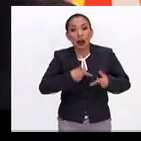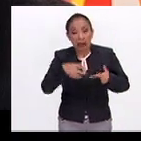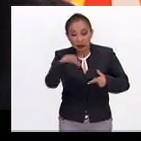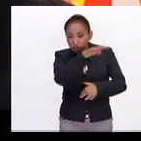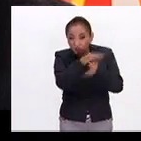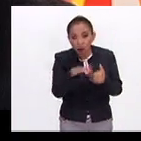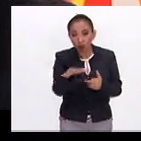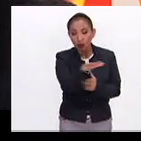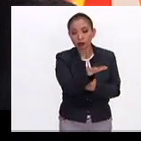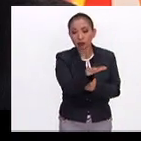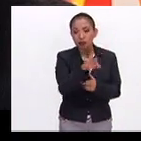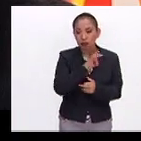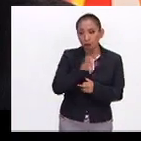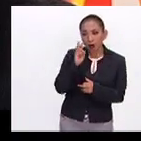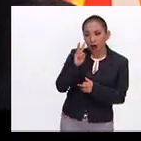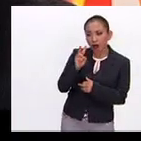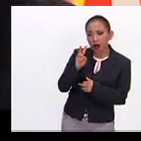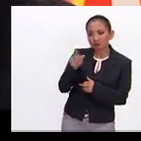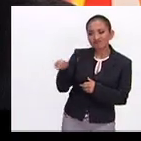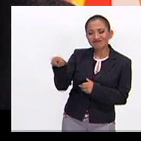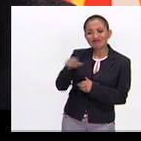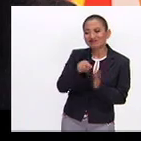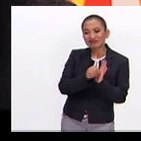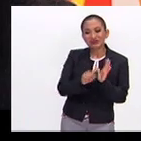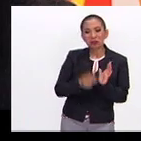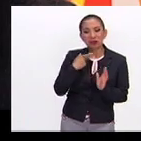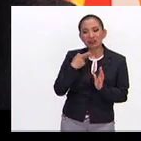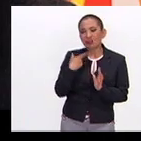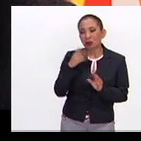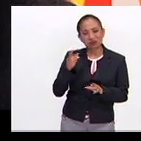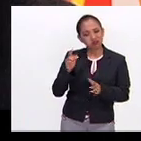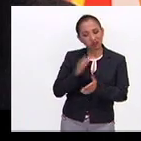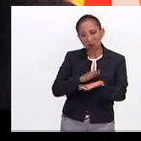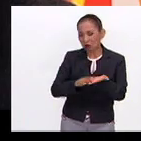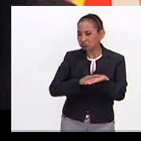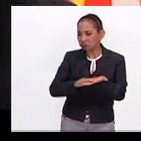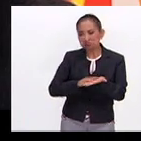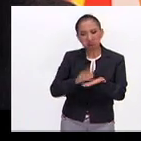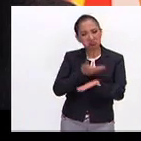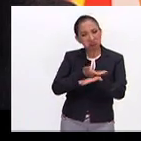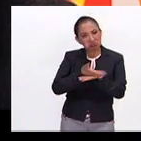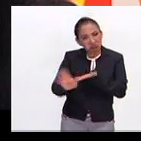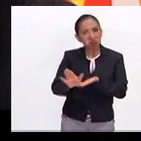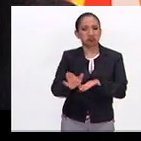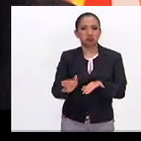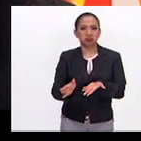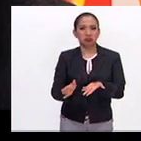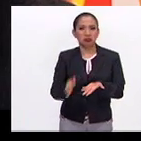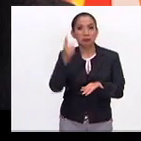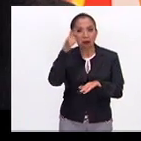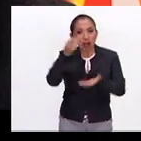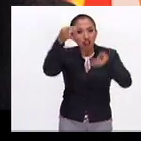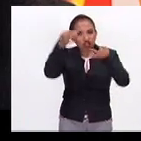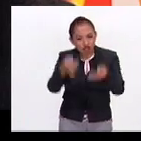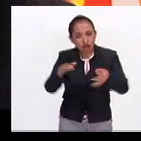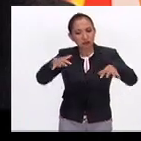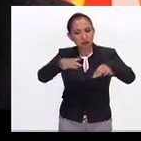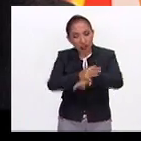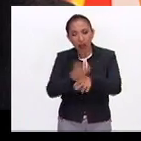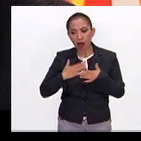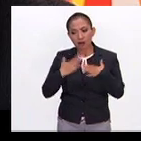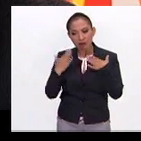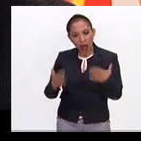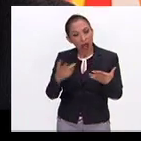político democrático para realmente confiar en las personas, y esas personas tienen